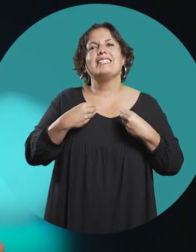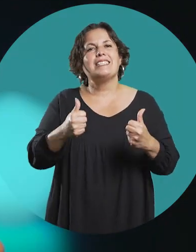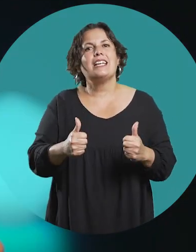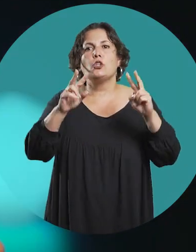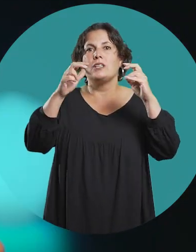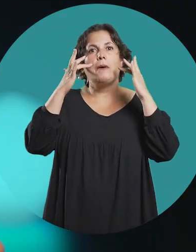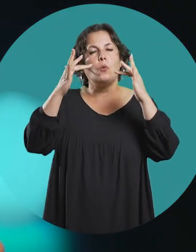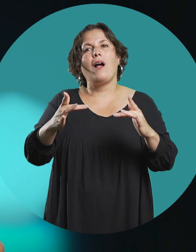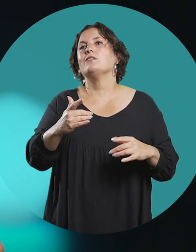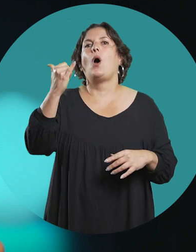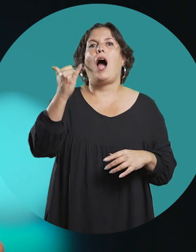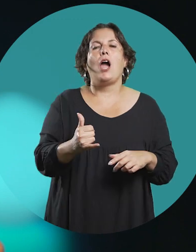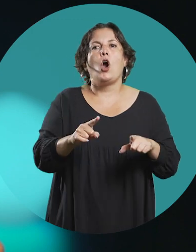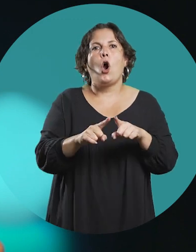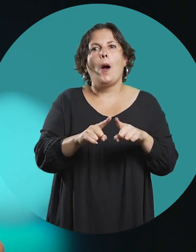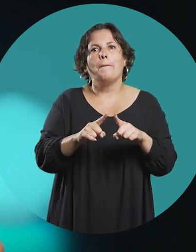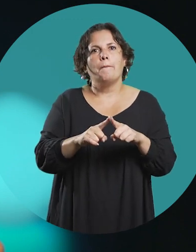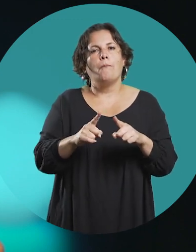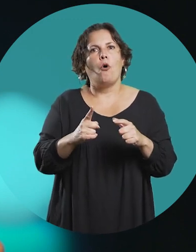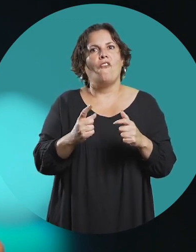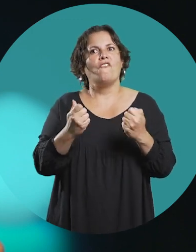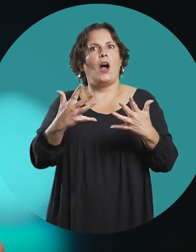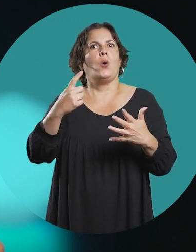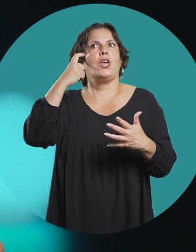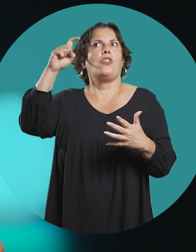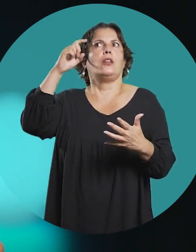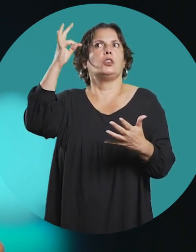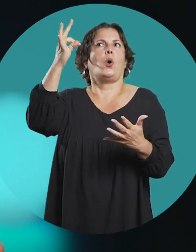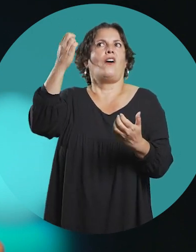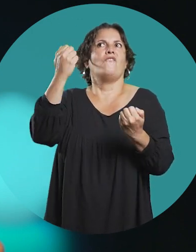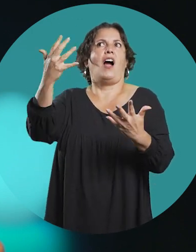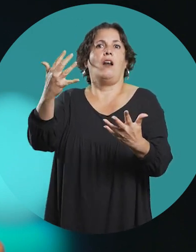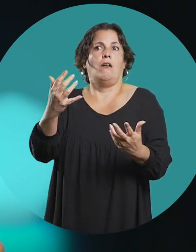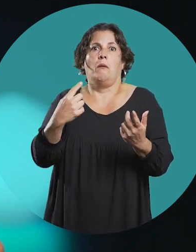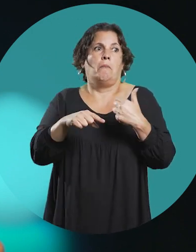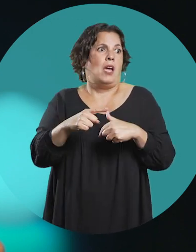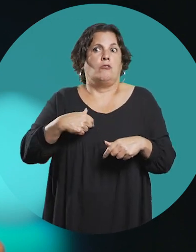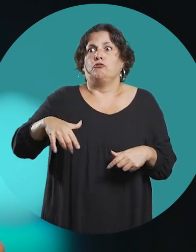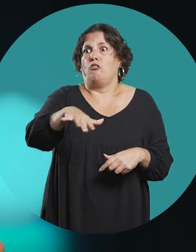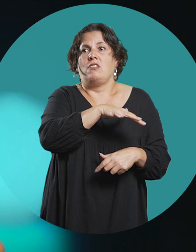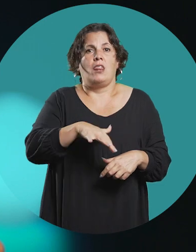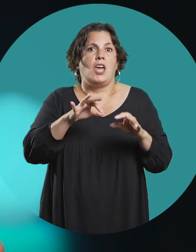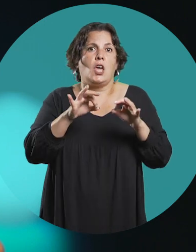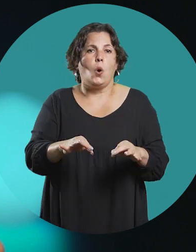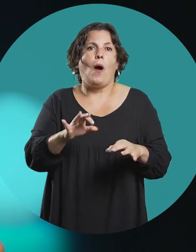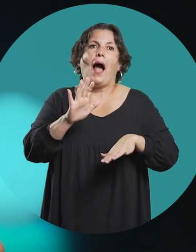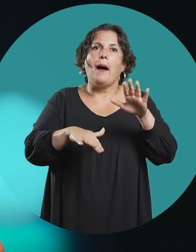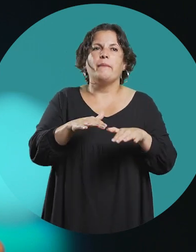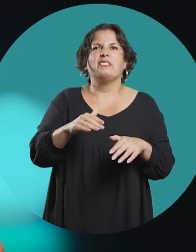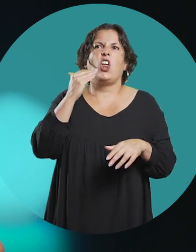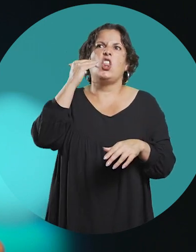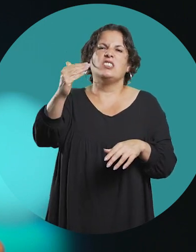que en educación hay como mucho valor de las grandes ideas teóricas, pero así como la sociedad soslaya a veces a